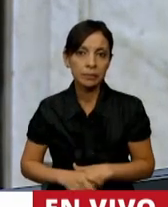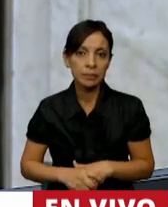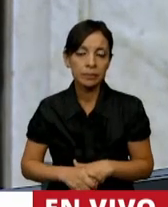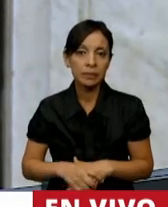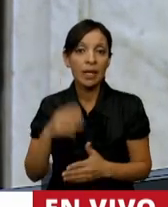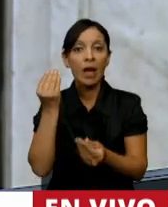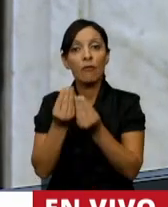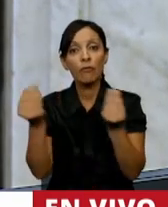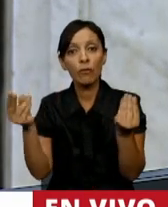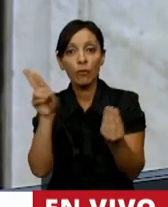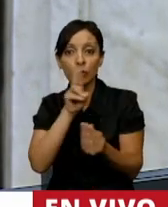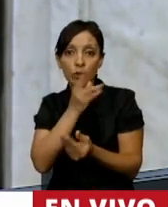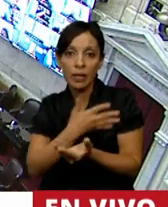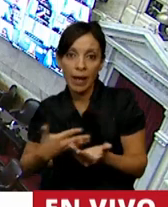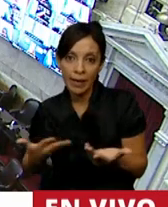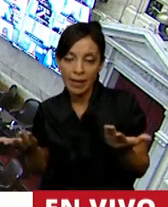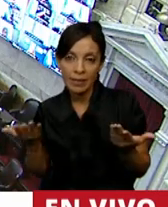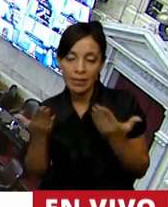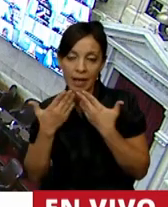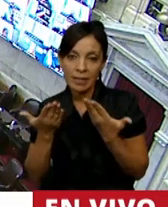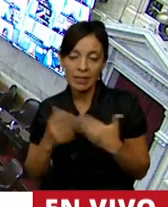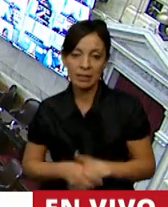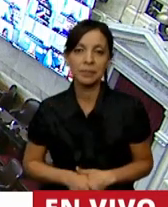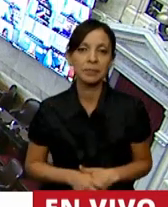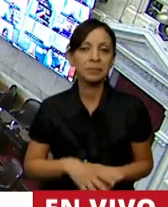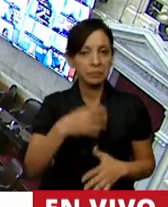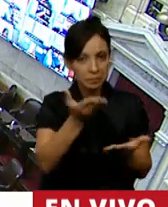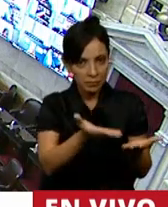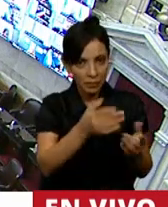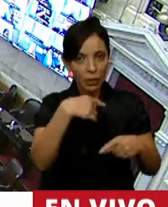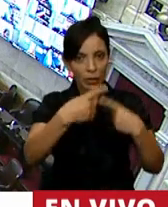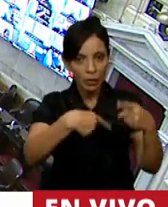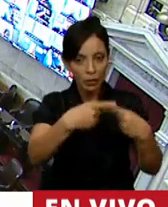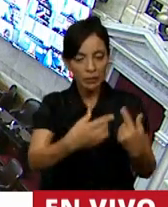las funcionarias, gracias. Siga, diputado.